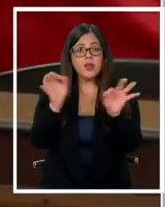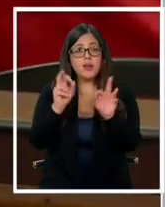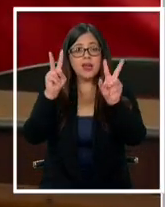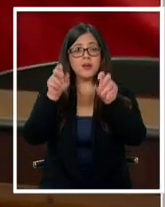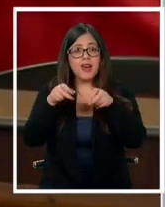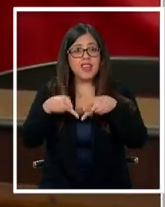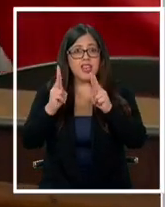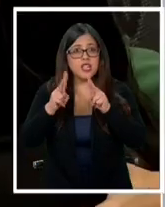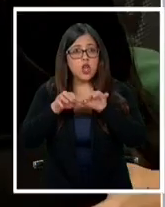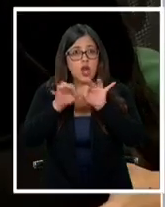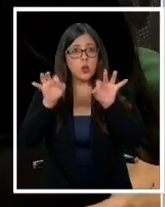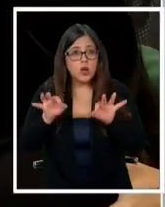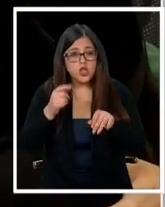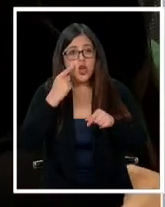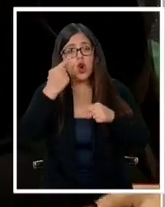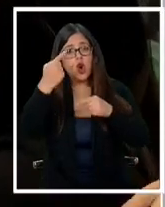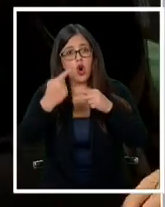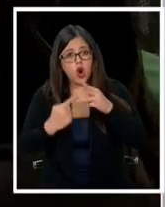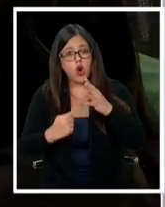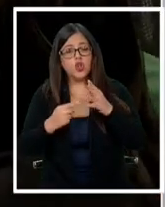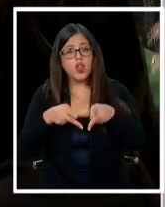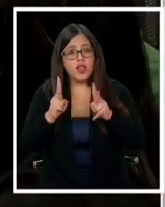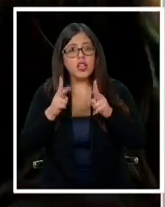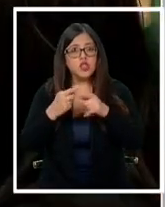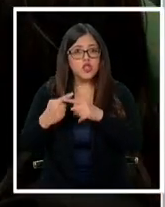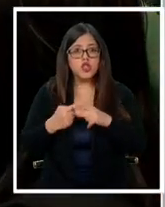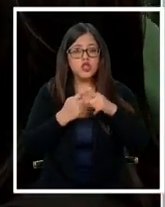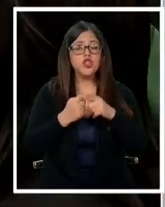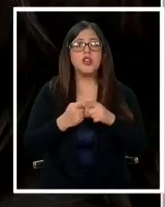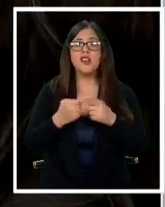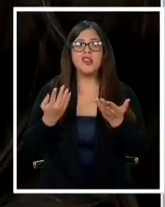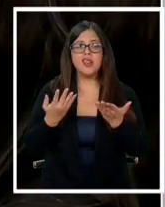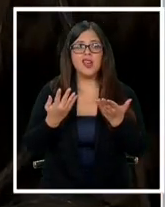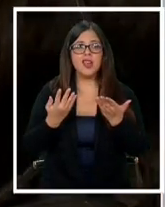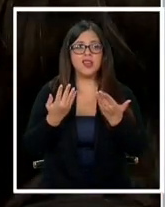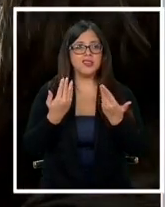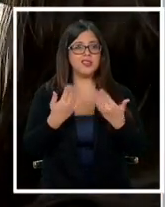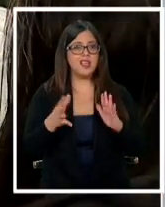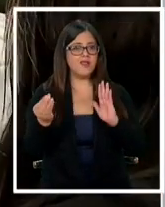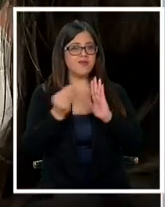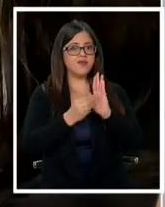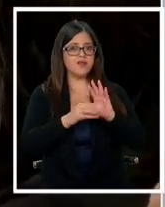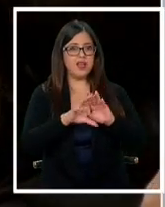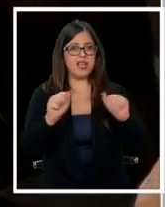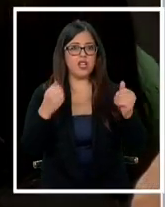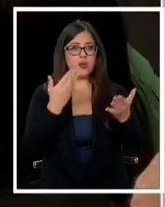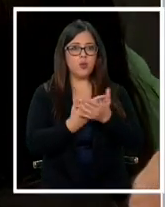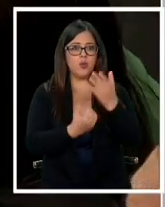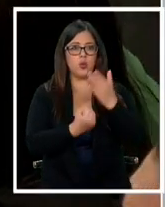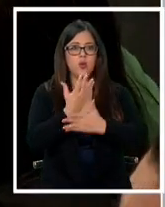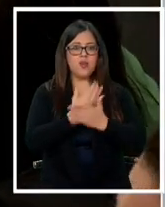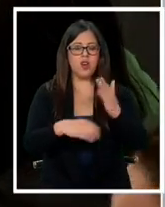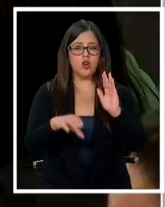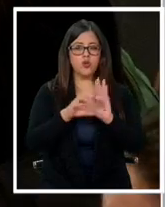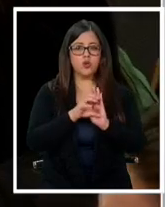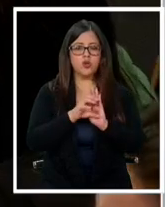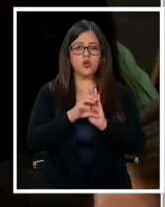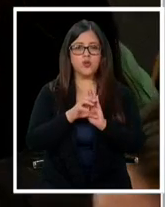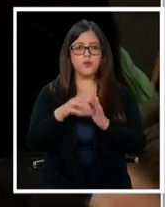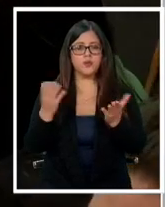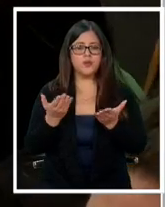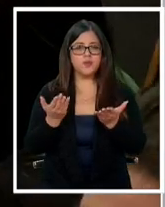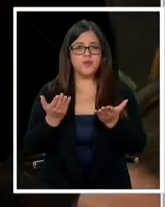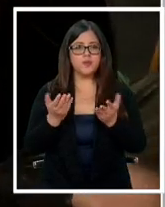queremos contarles de otros derechos sociales que ya están totalmente listos en el borrador de nueva constitución estamos